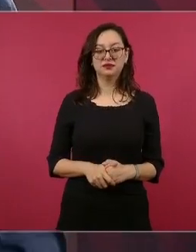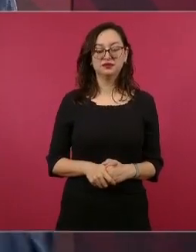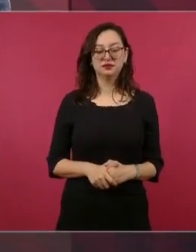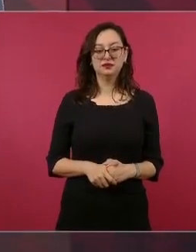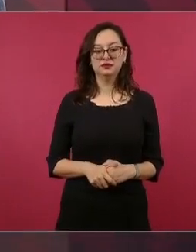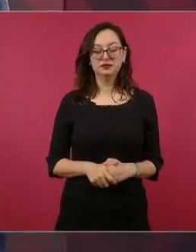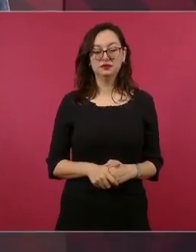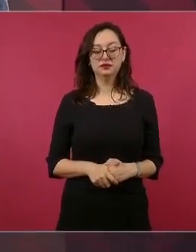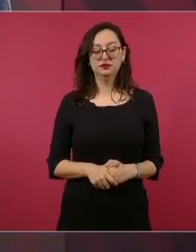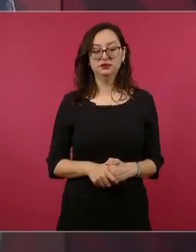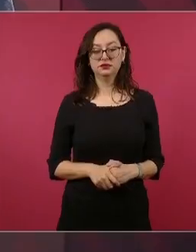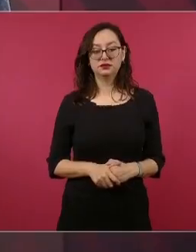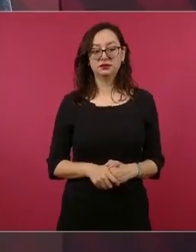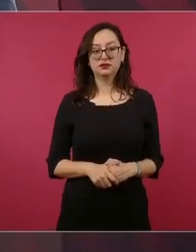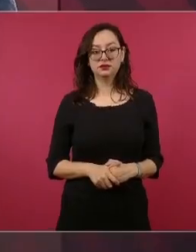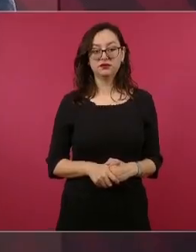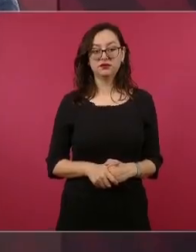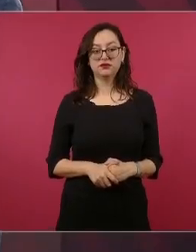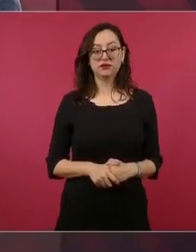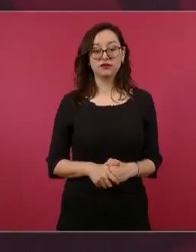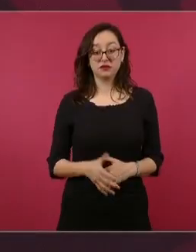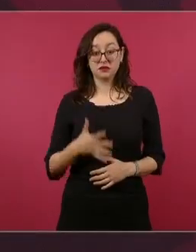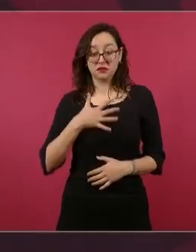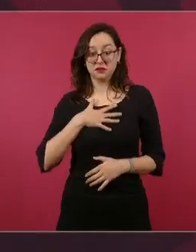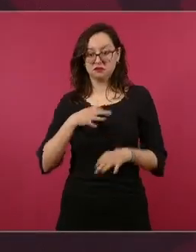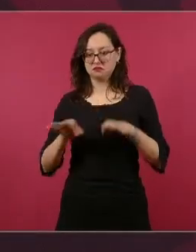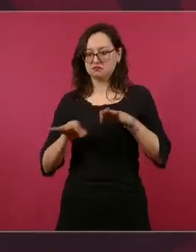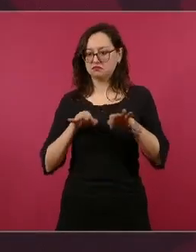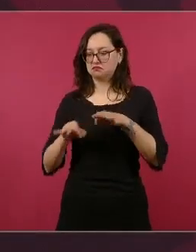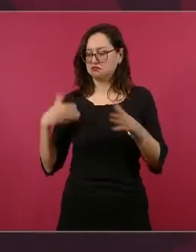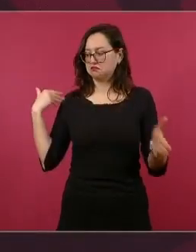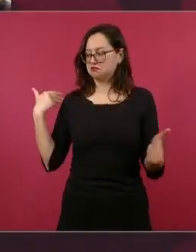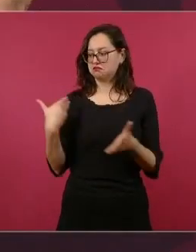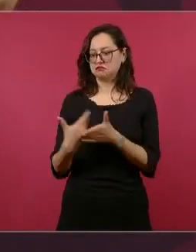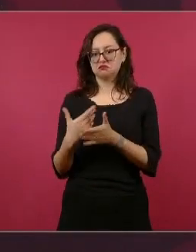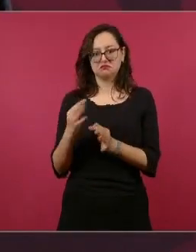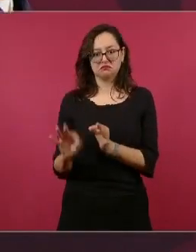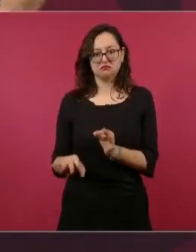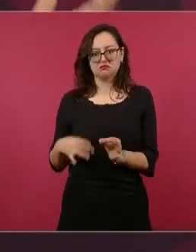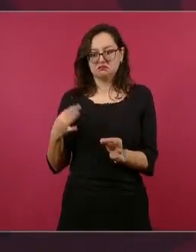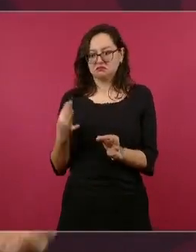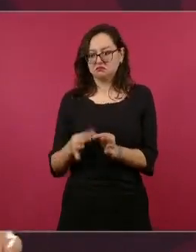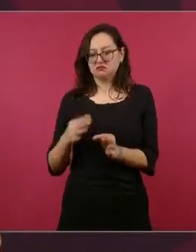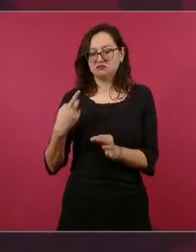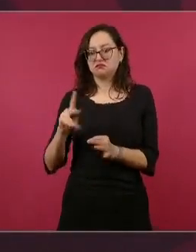no por mi desempeño sino porque cómo